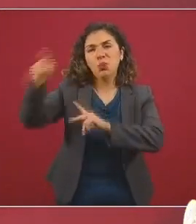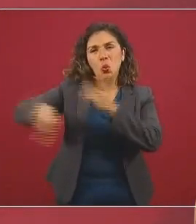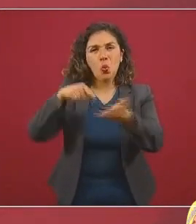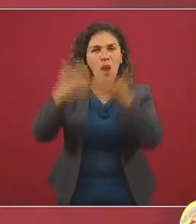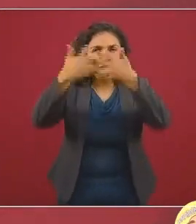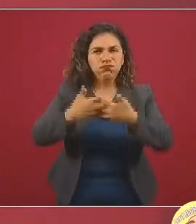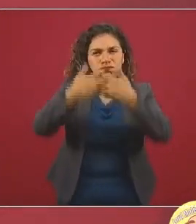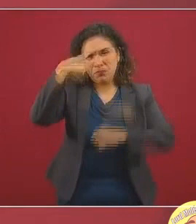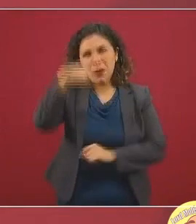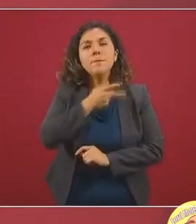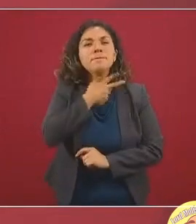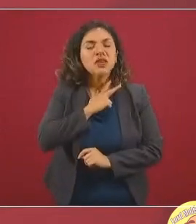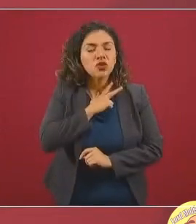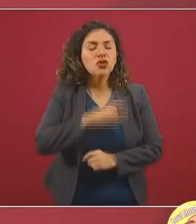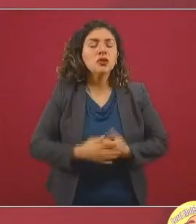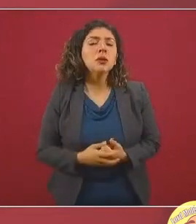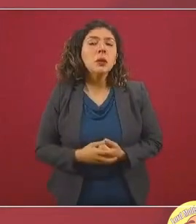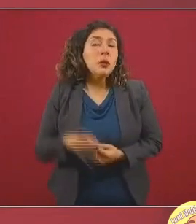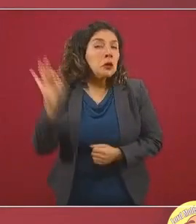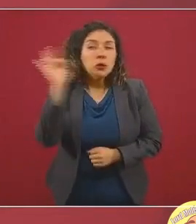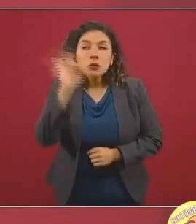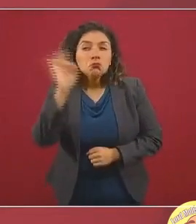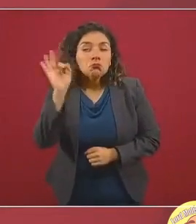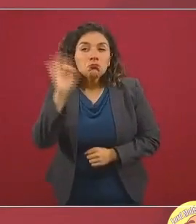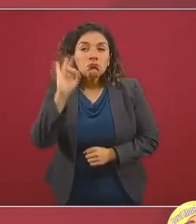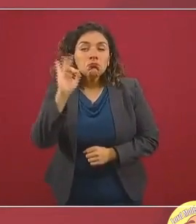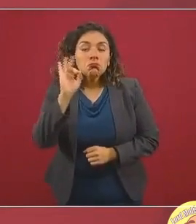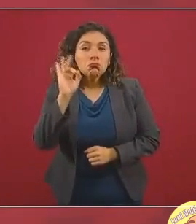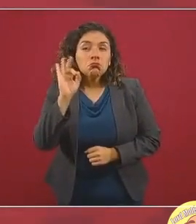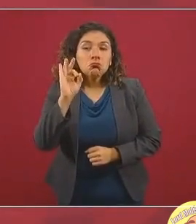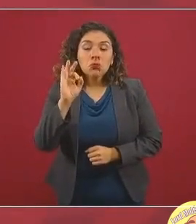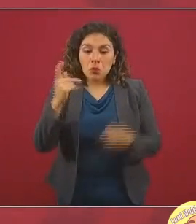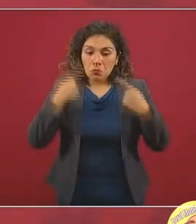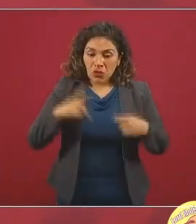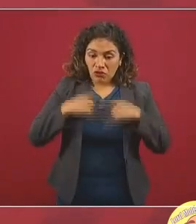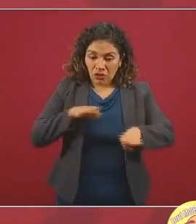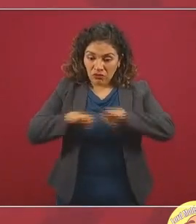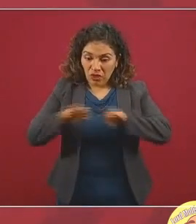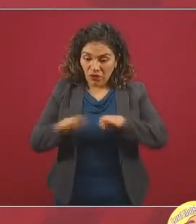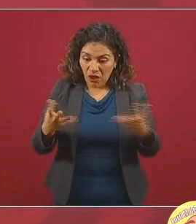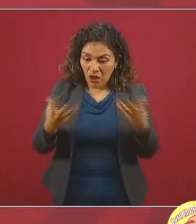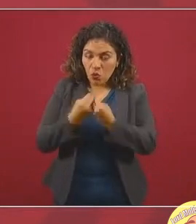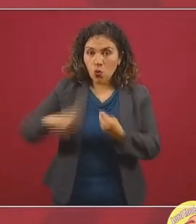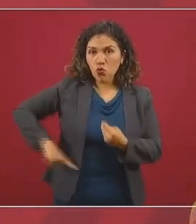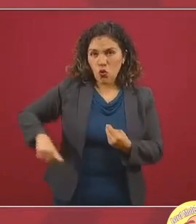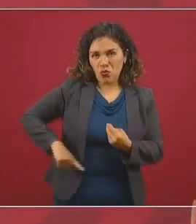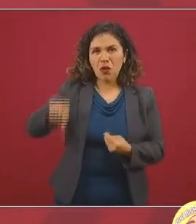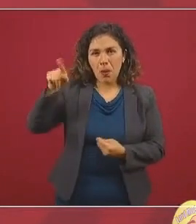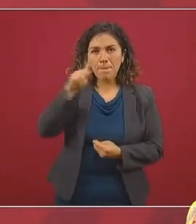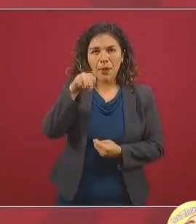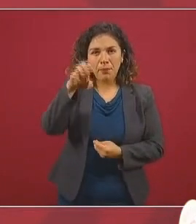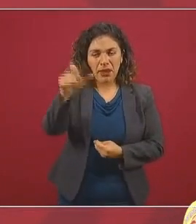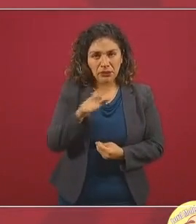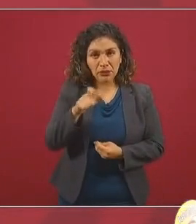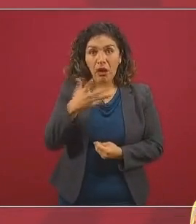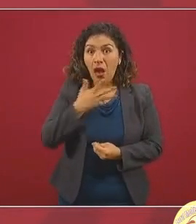refinería. Si un servidor público de Pemex está